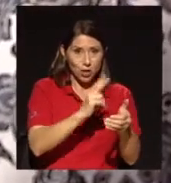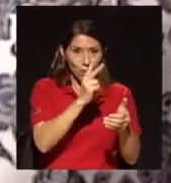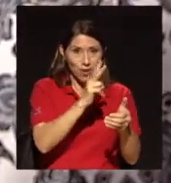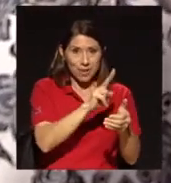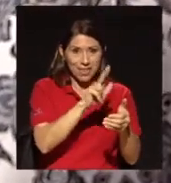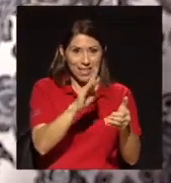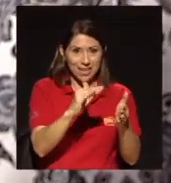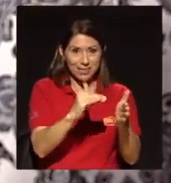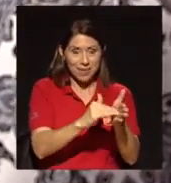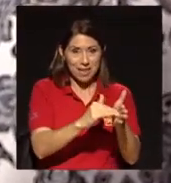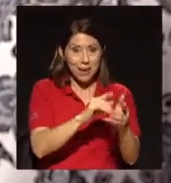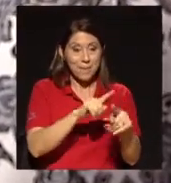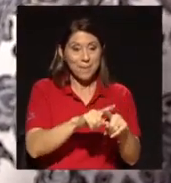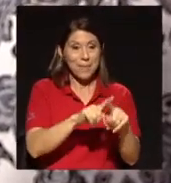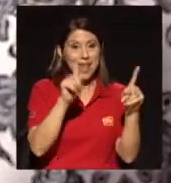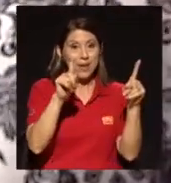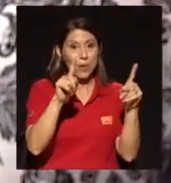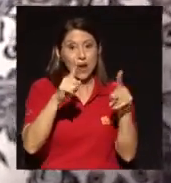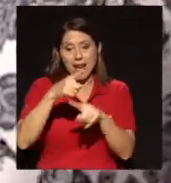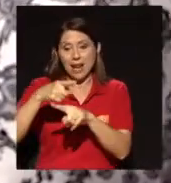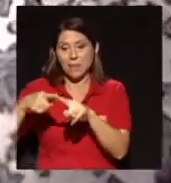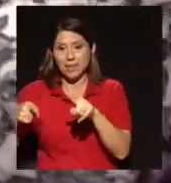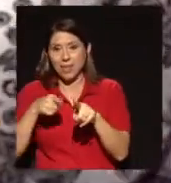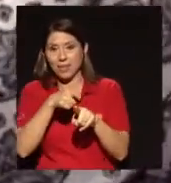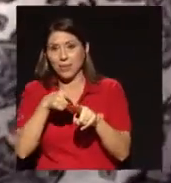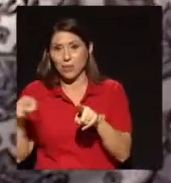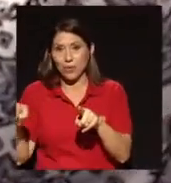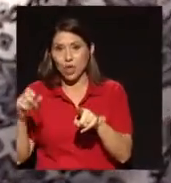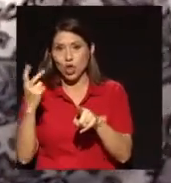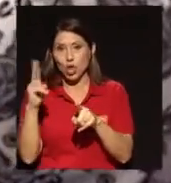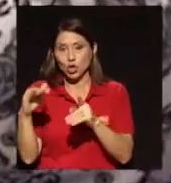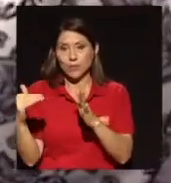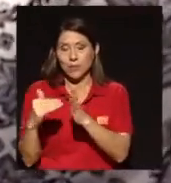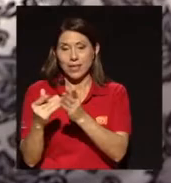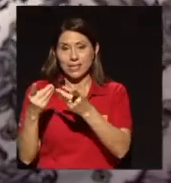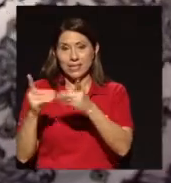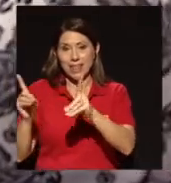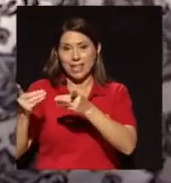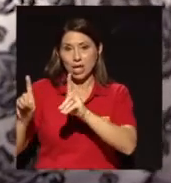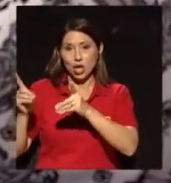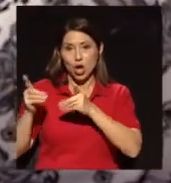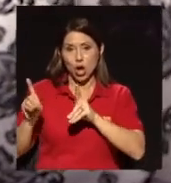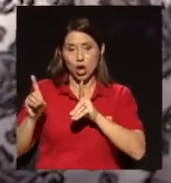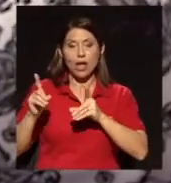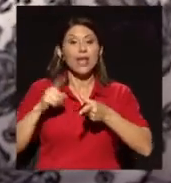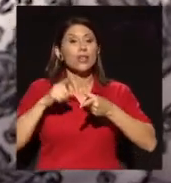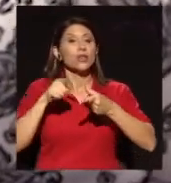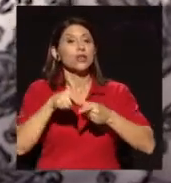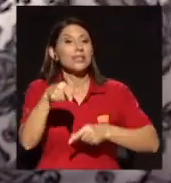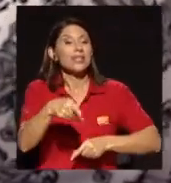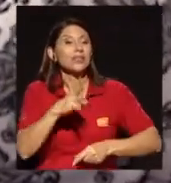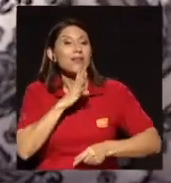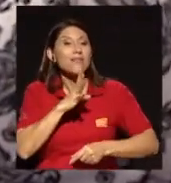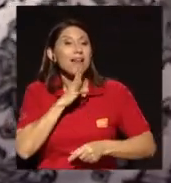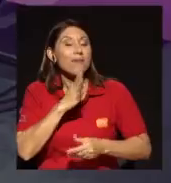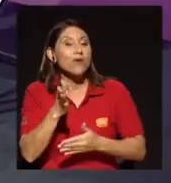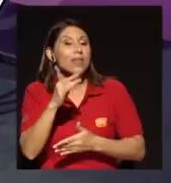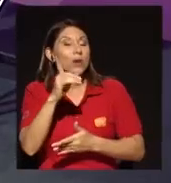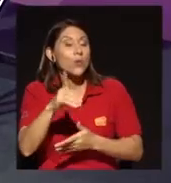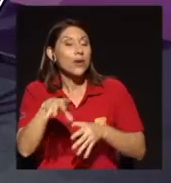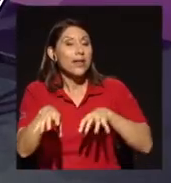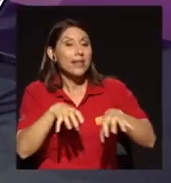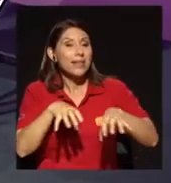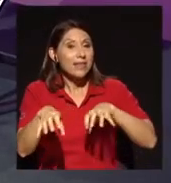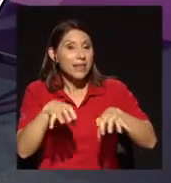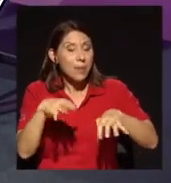pero 12.000 se divorcian. Esto nos está hablando de una dinámica, ¿verdad? Una dinámica, ¿por qué? Porque hay un cambio en lo que